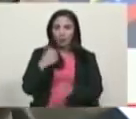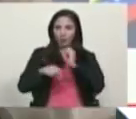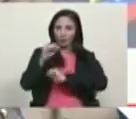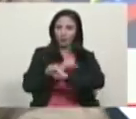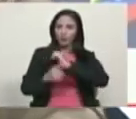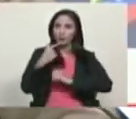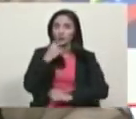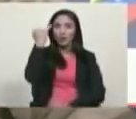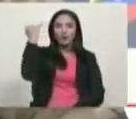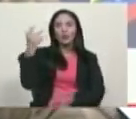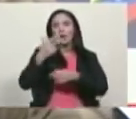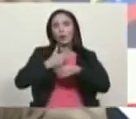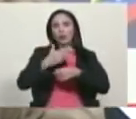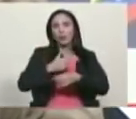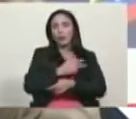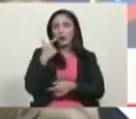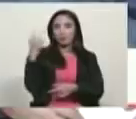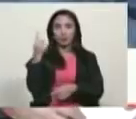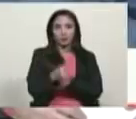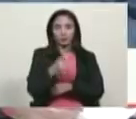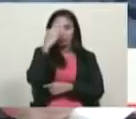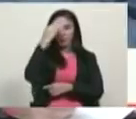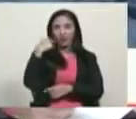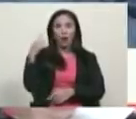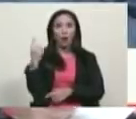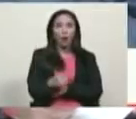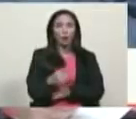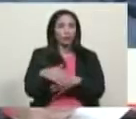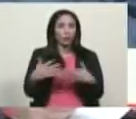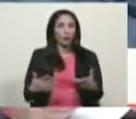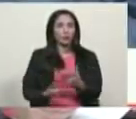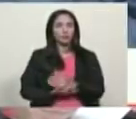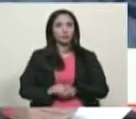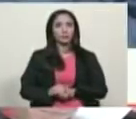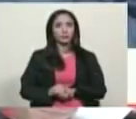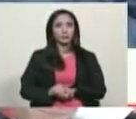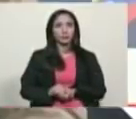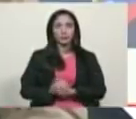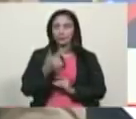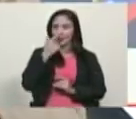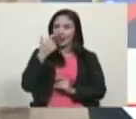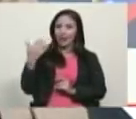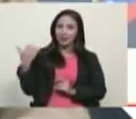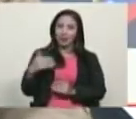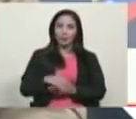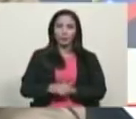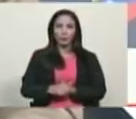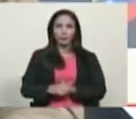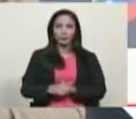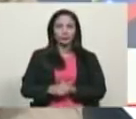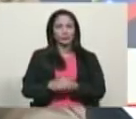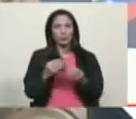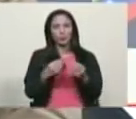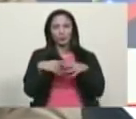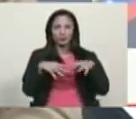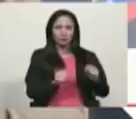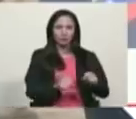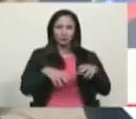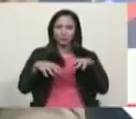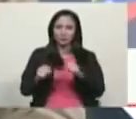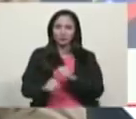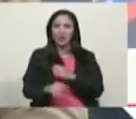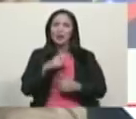Y ya se sabía que la orden estaba dada. Eran tiempos de cañoneras, de intervencionismo,